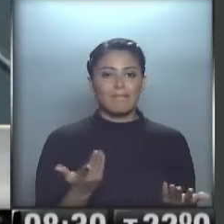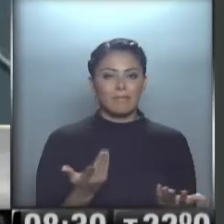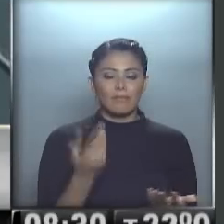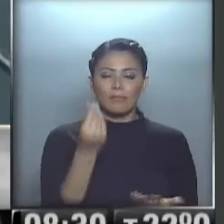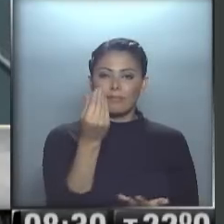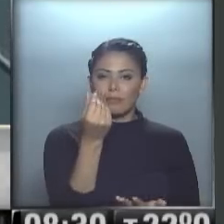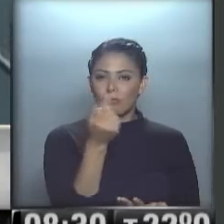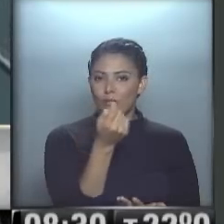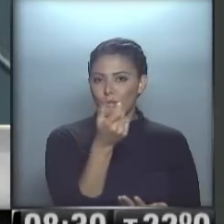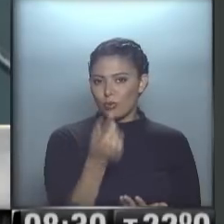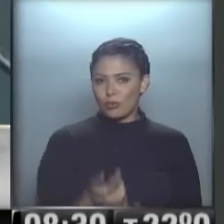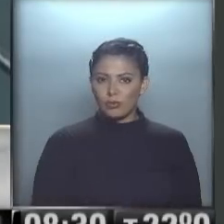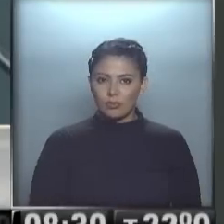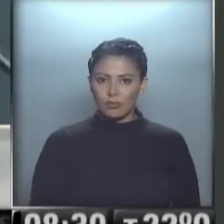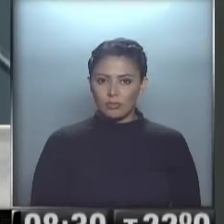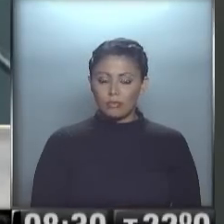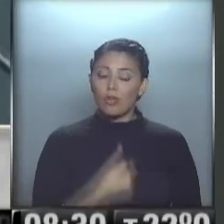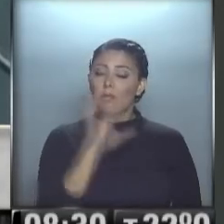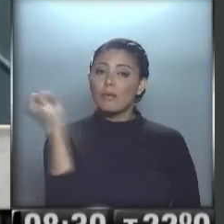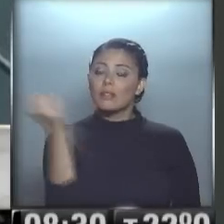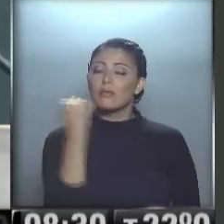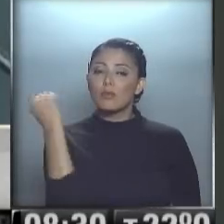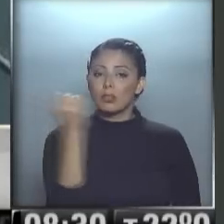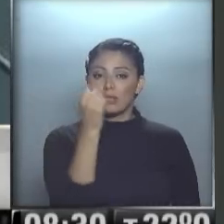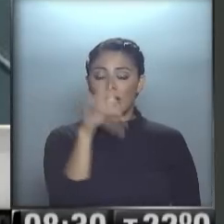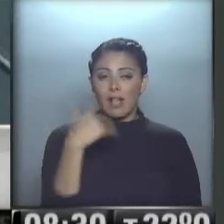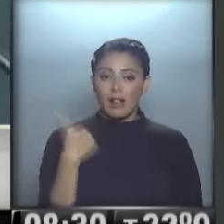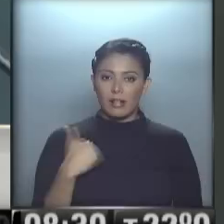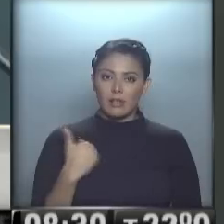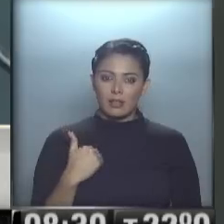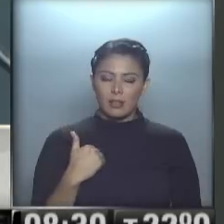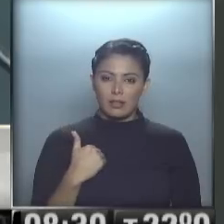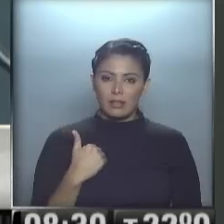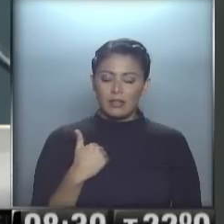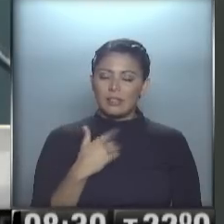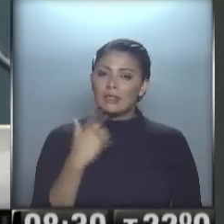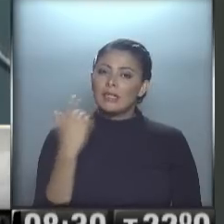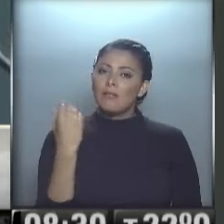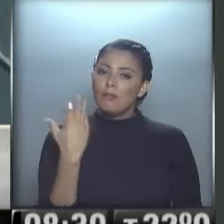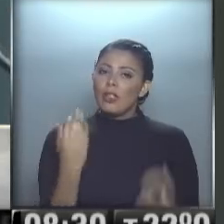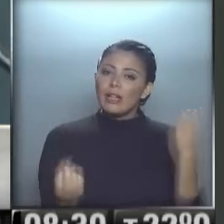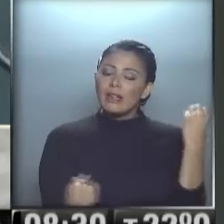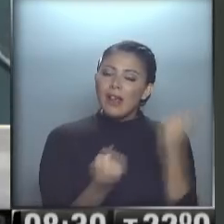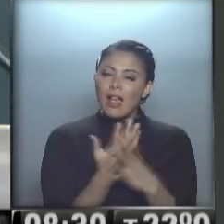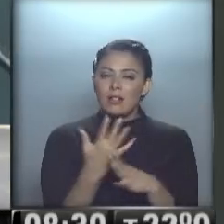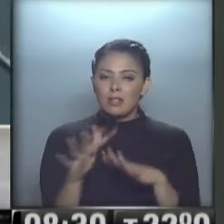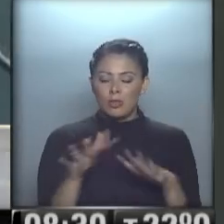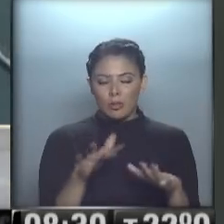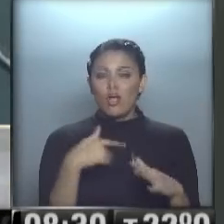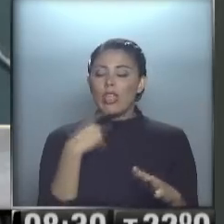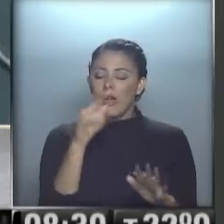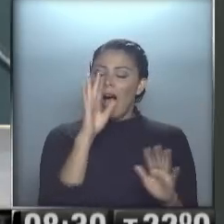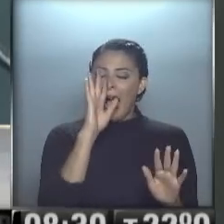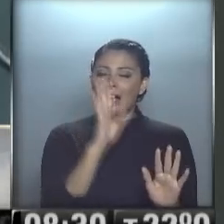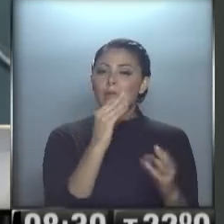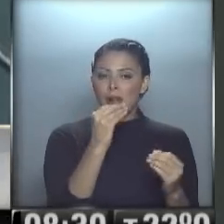eh importante Lo más importante para la Argentina es generar las condiciones y yo digo